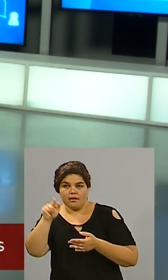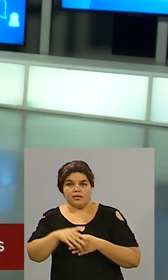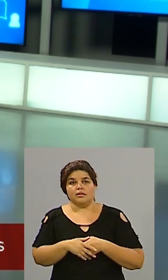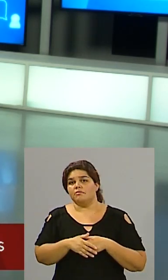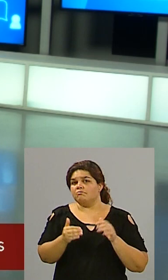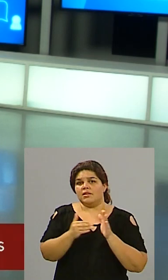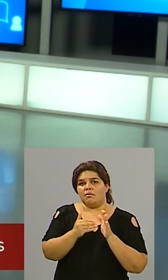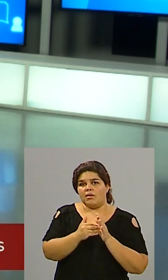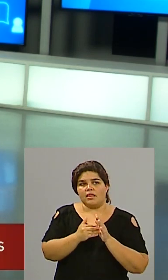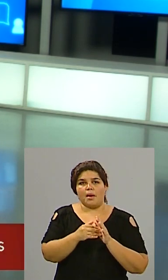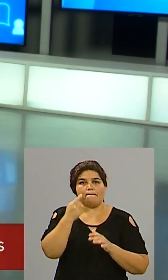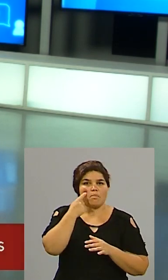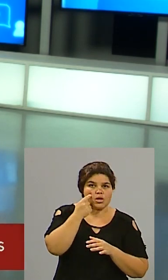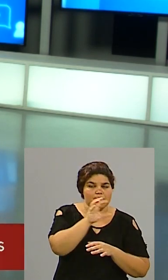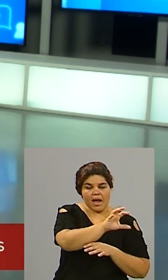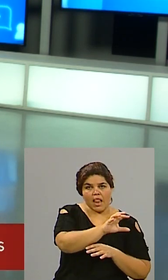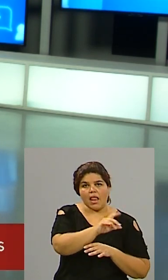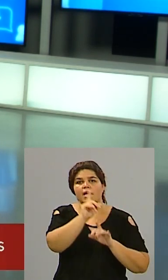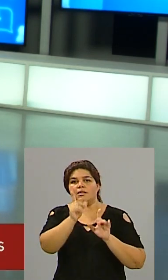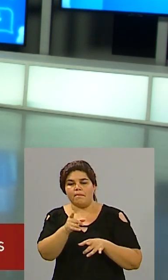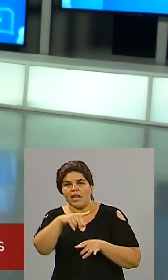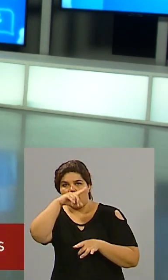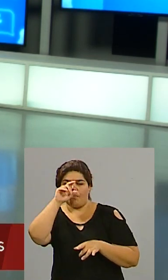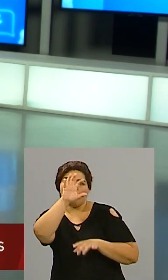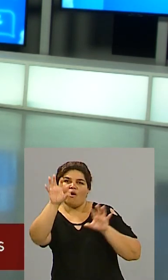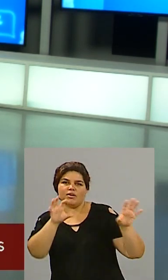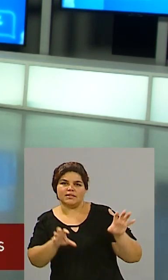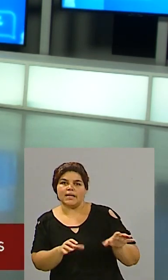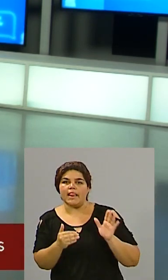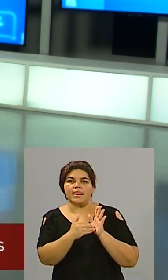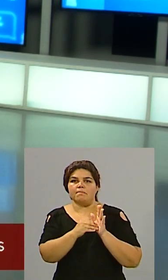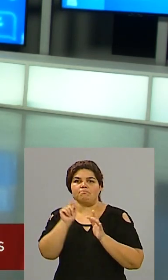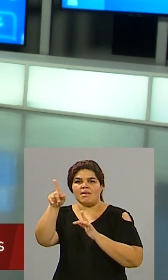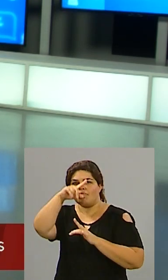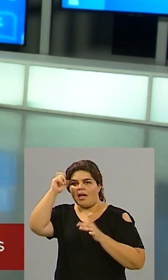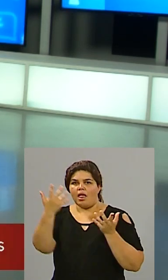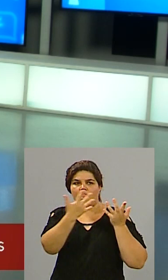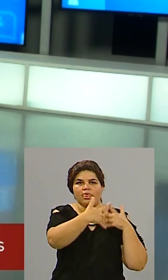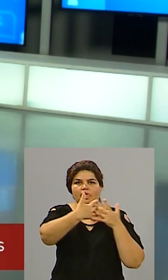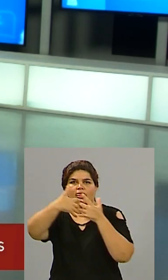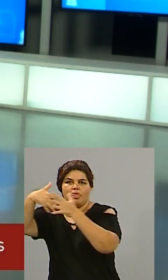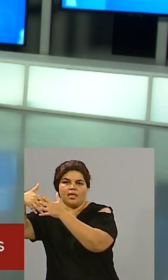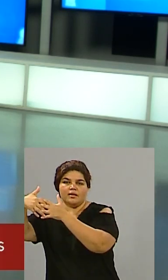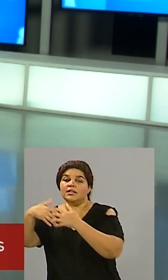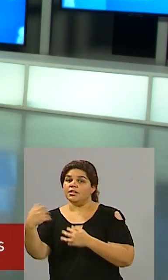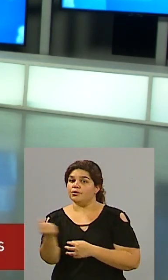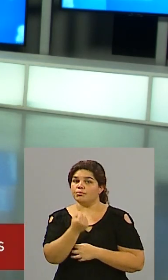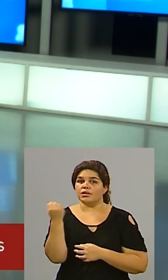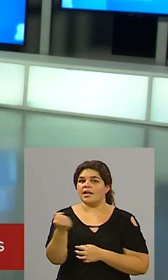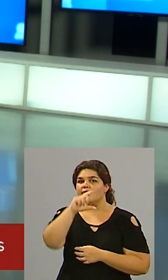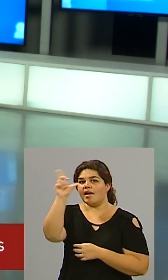o provinciales, es directa. Es directa, ayuda mucho, por eso está bueno tener un Estado con cierto orden. Ayuda mucho